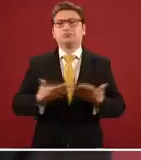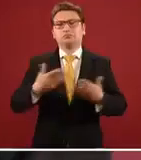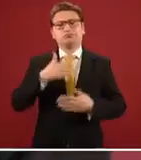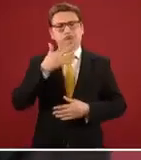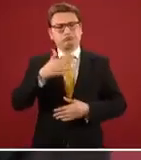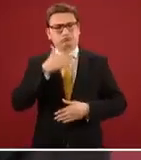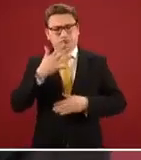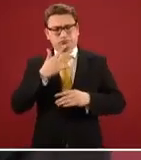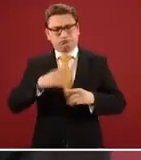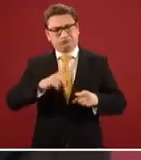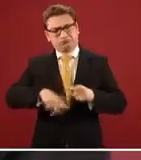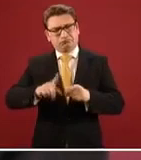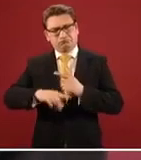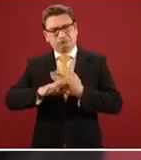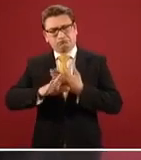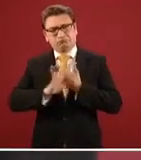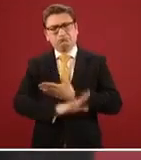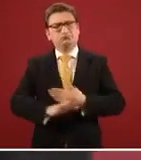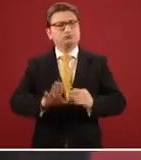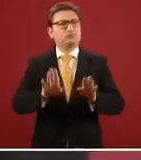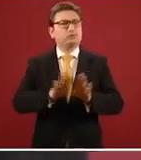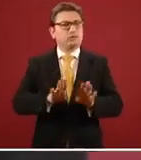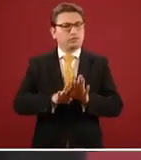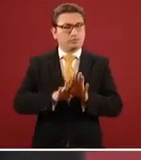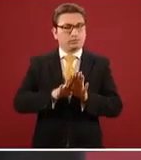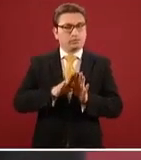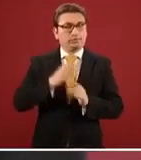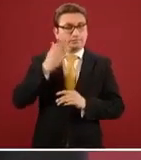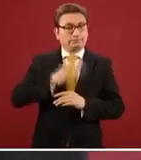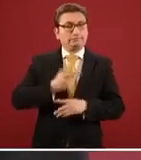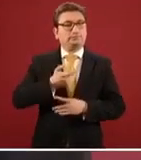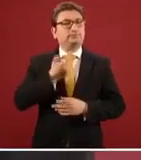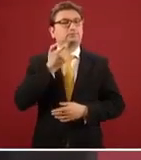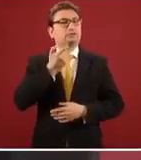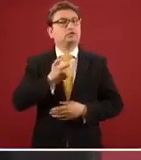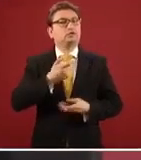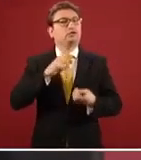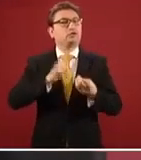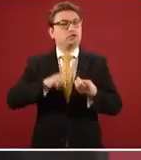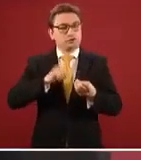corrupción es seguirle la pista al dinero,